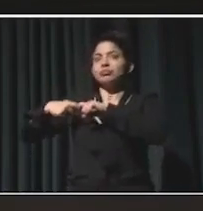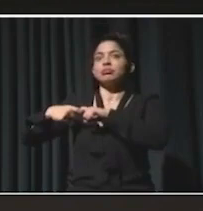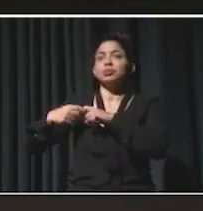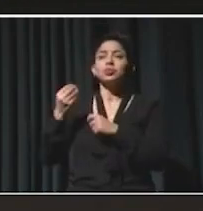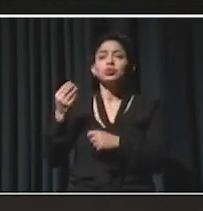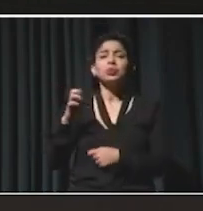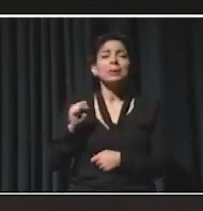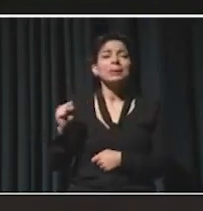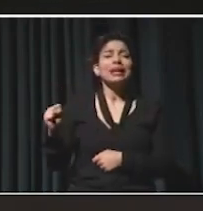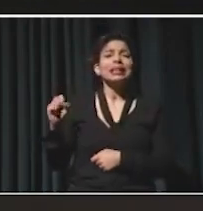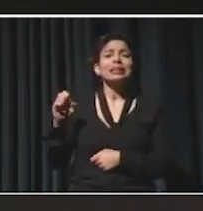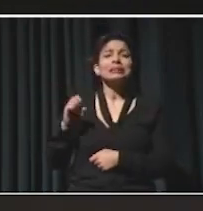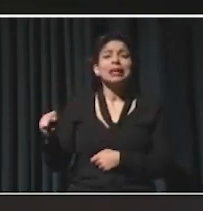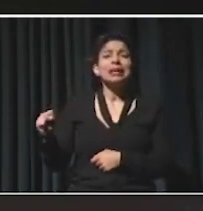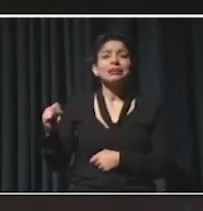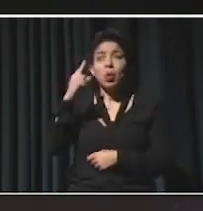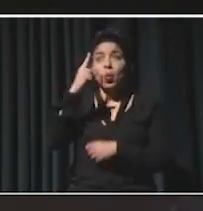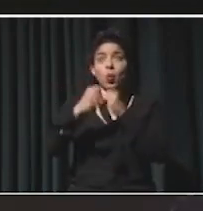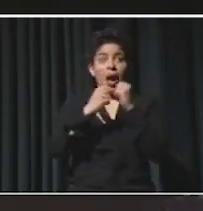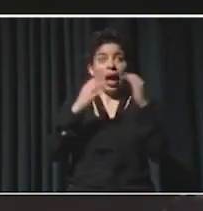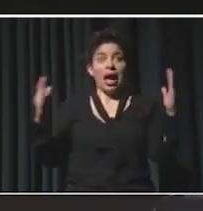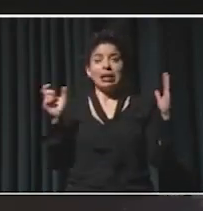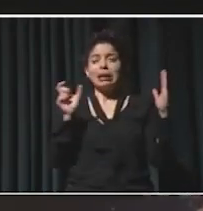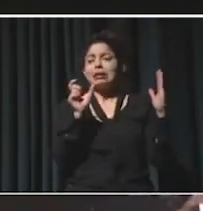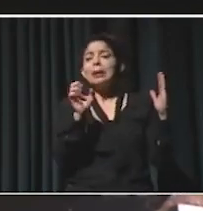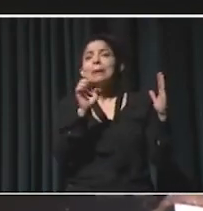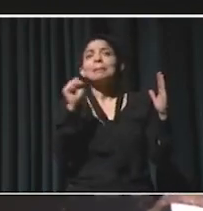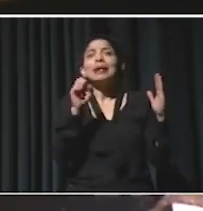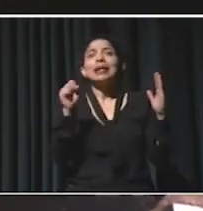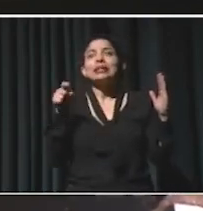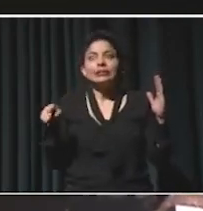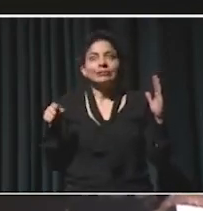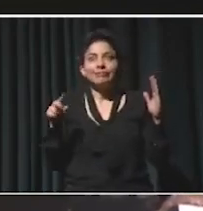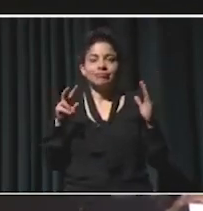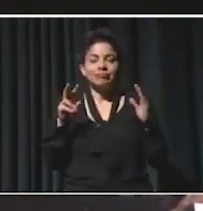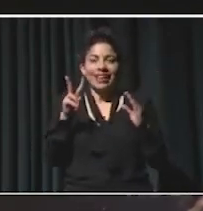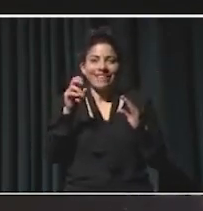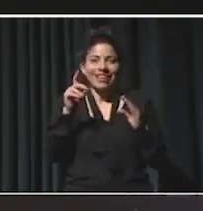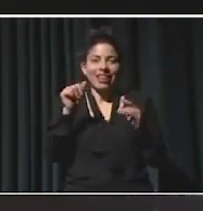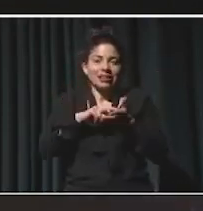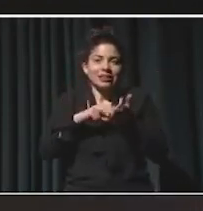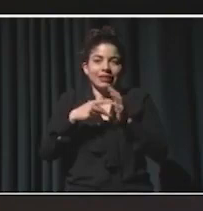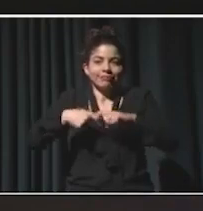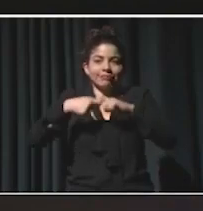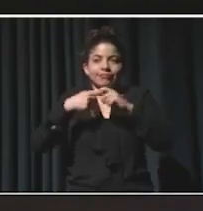y meses al año, ellos no tienen acceso a alimentos.